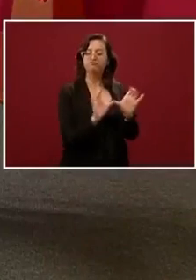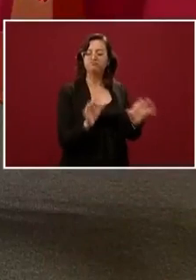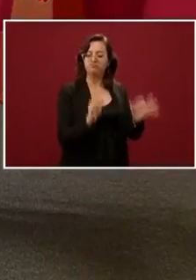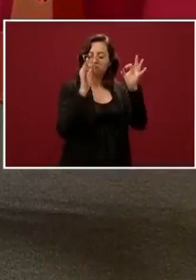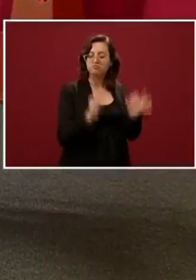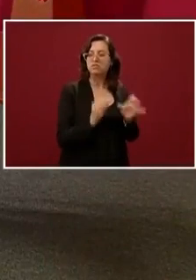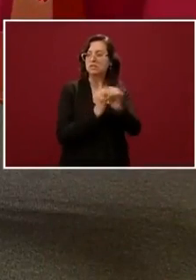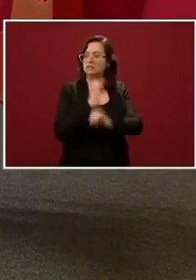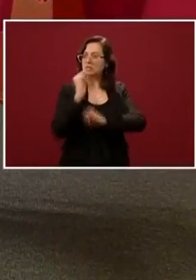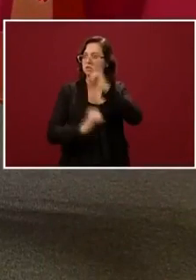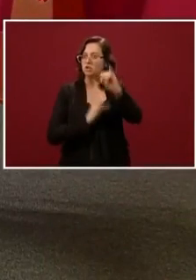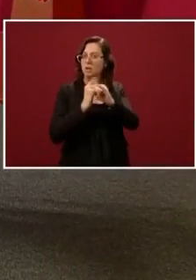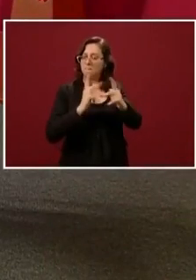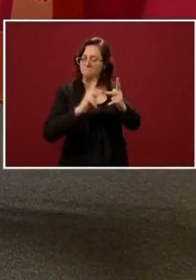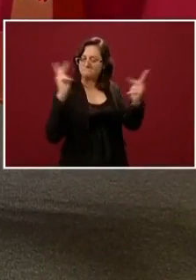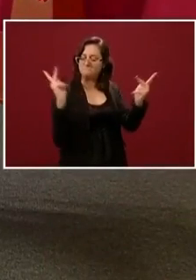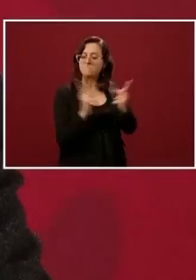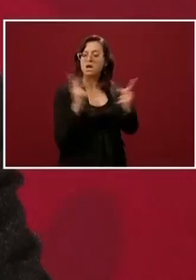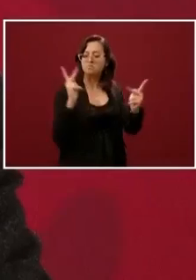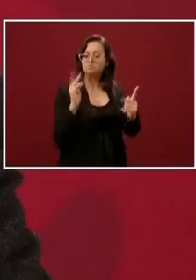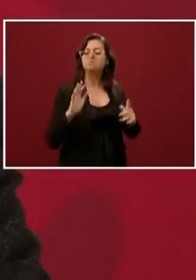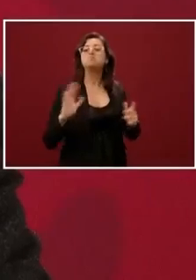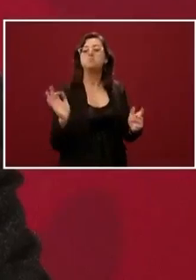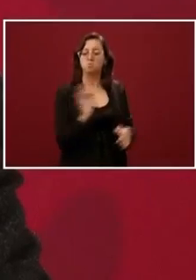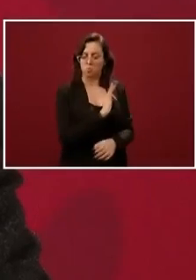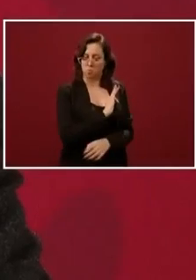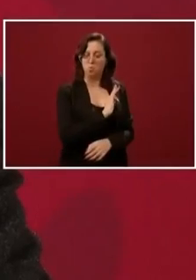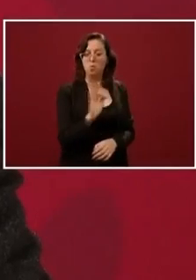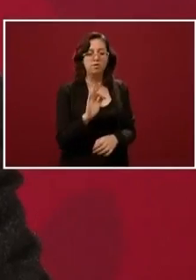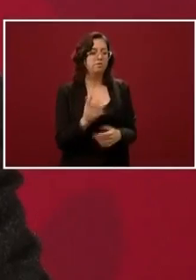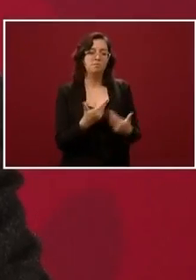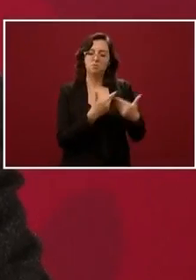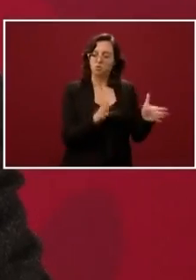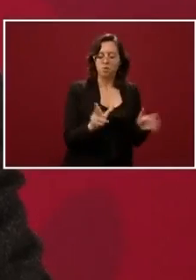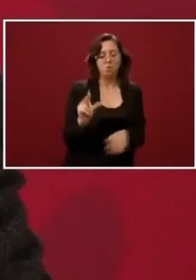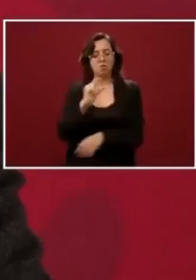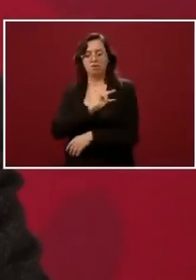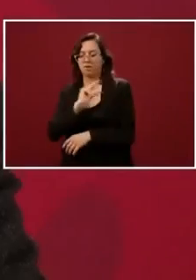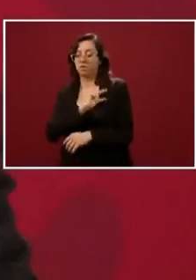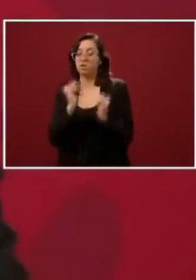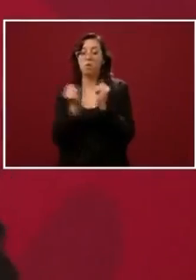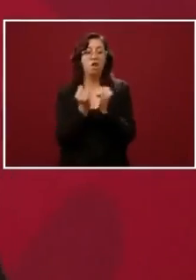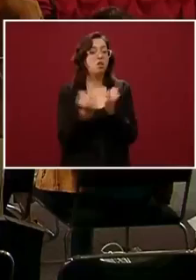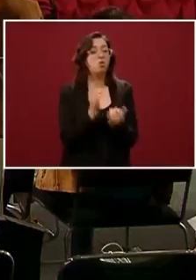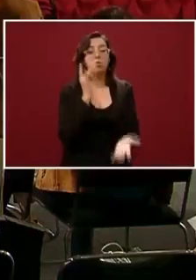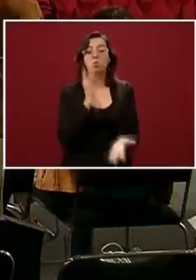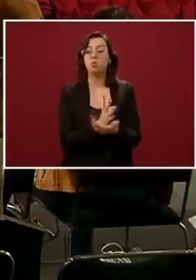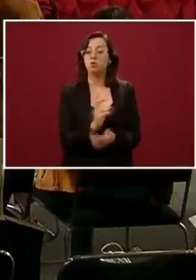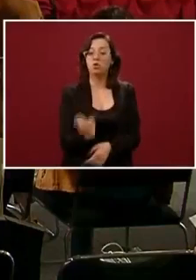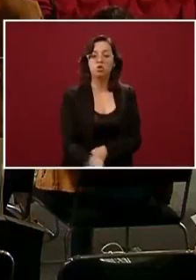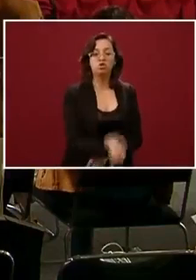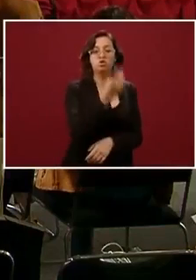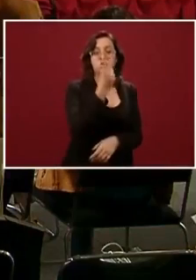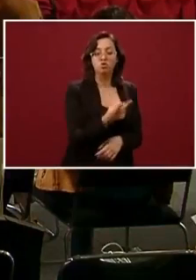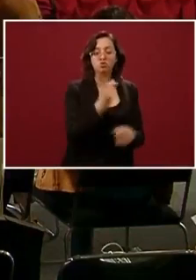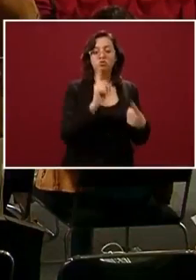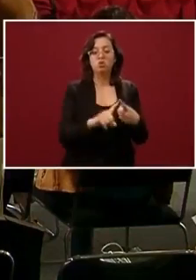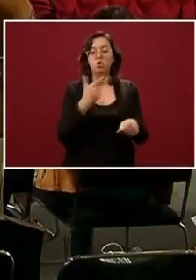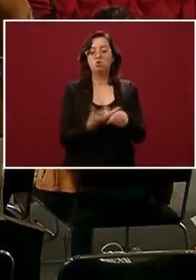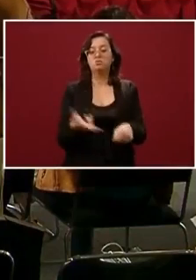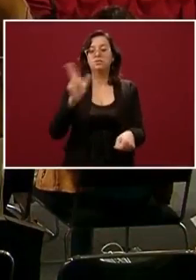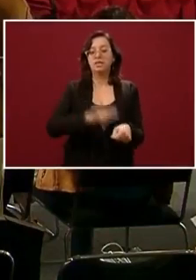que se exigen también para los laboratorios públicos, los laboratorios de salud pública. Hasta el momento son el Hospital